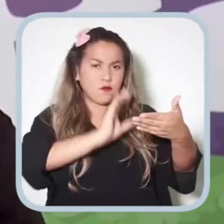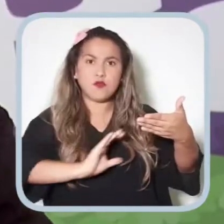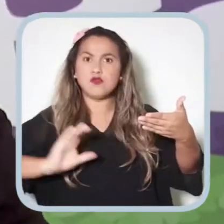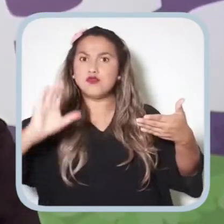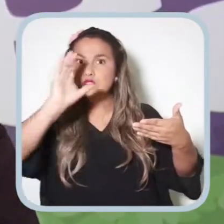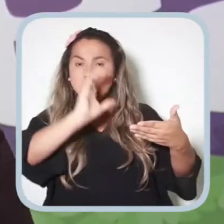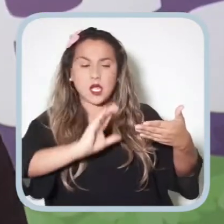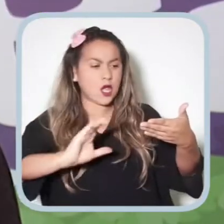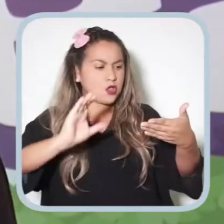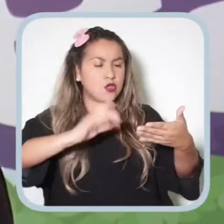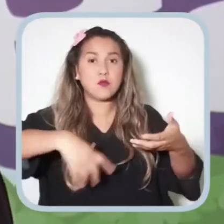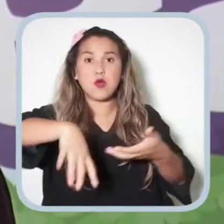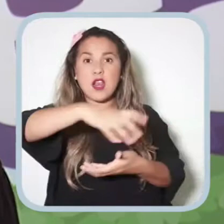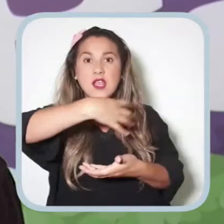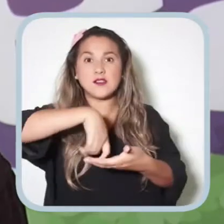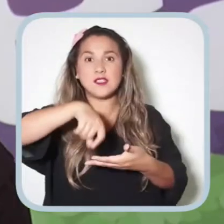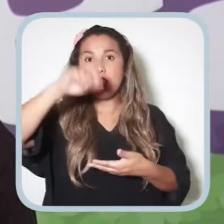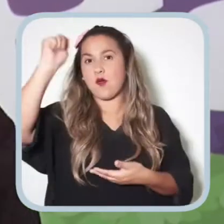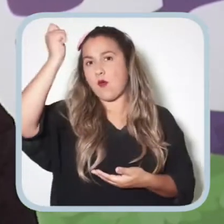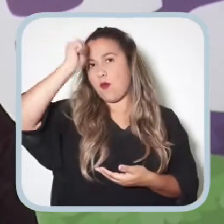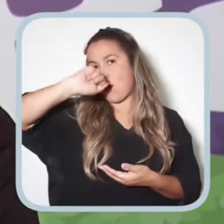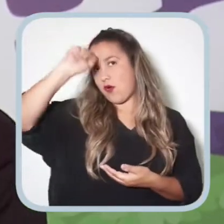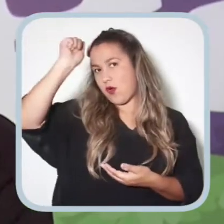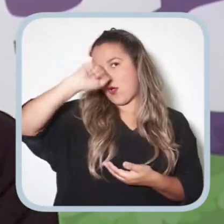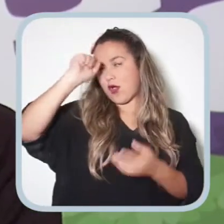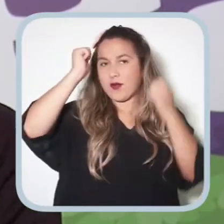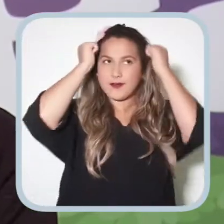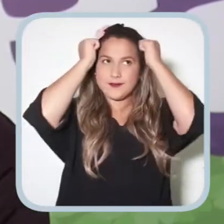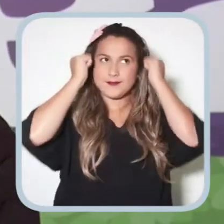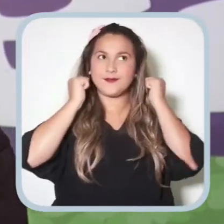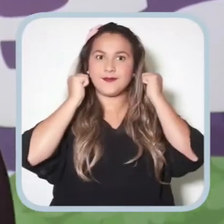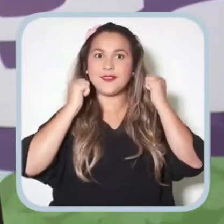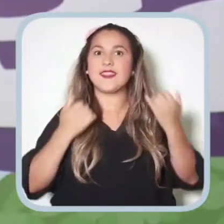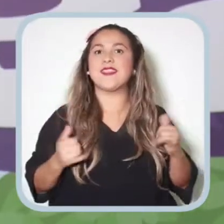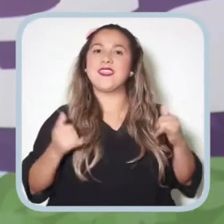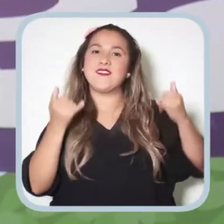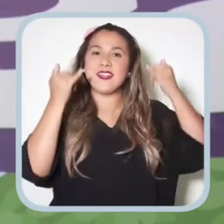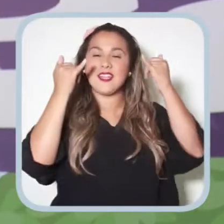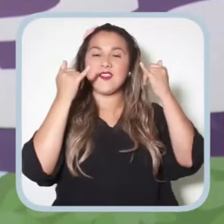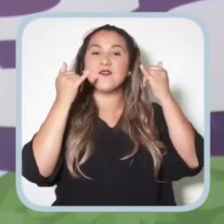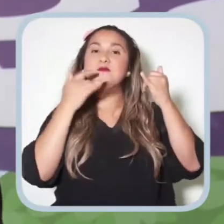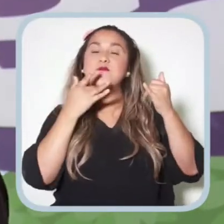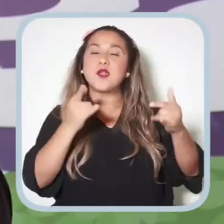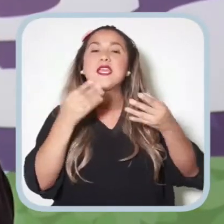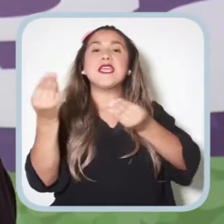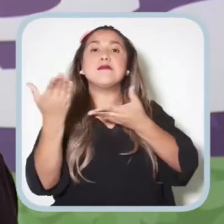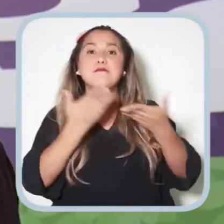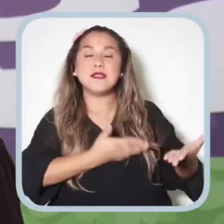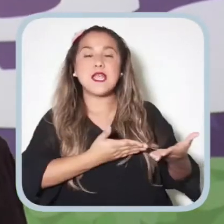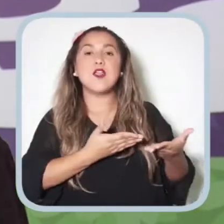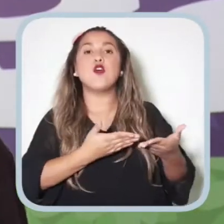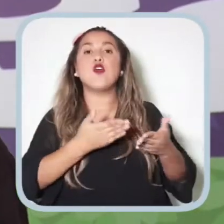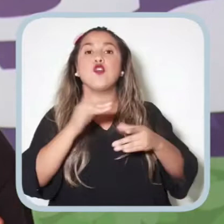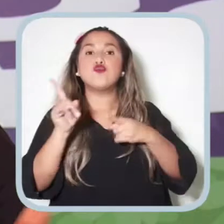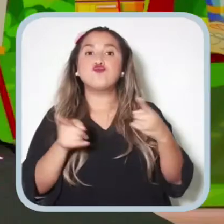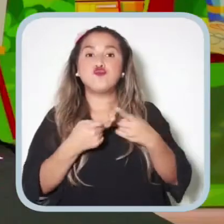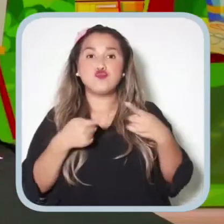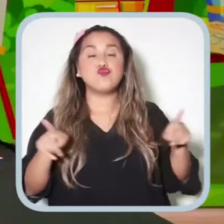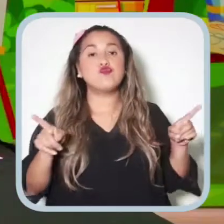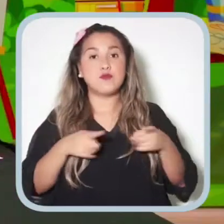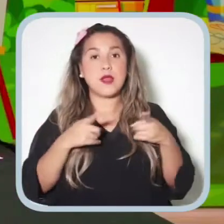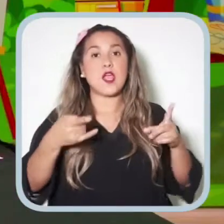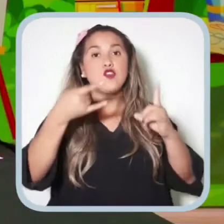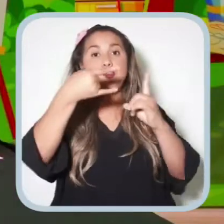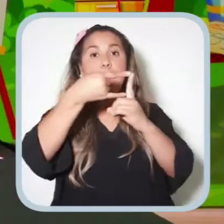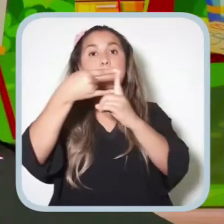ciudad un gorro divertido, porque lo acaban de invitar a un cumpleaños por Zoom y todos tienen que ir